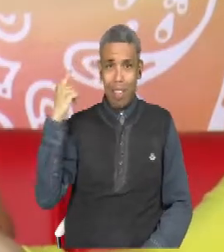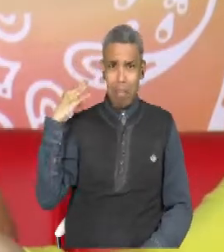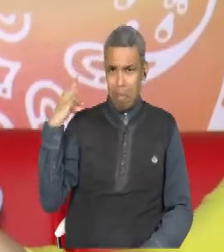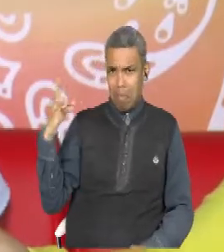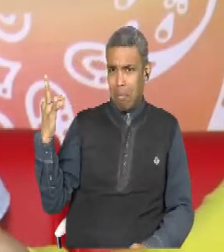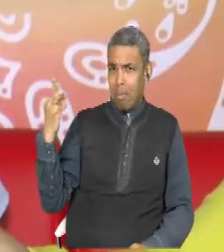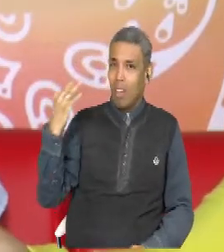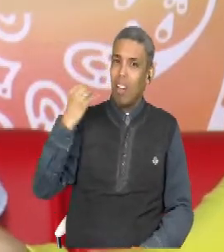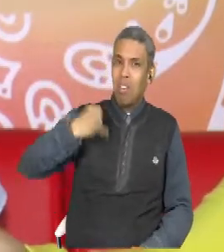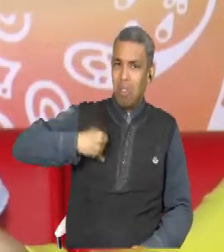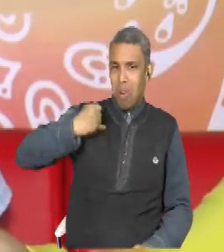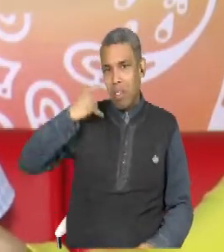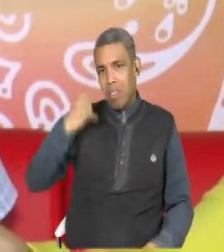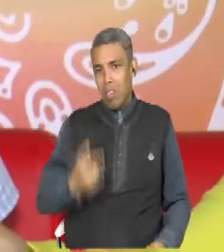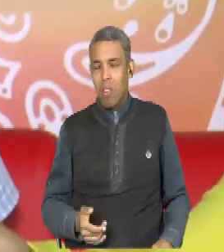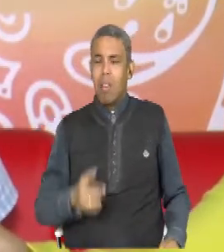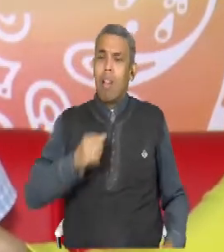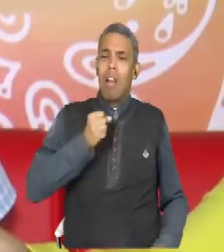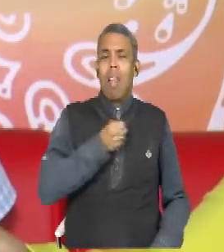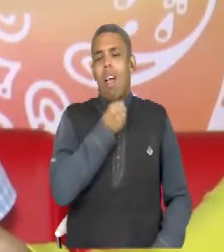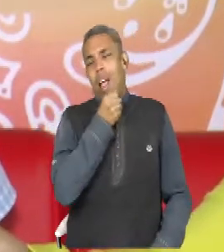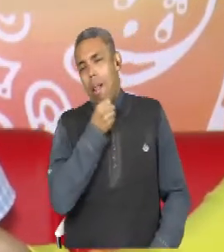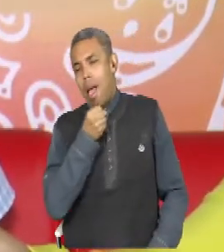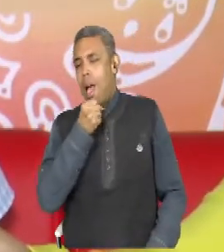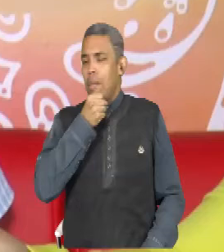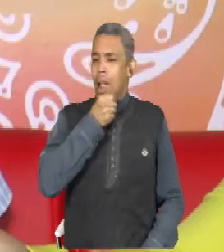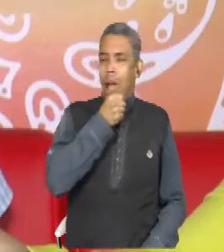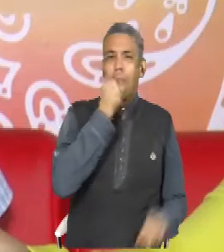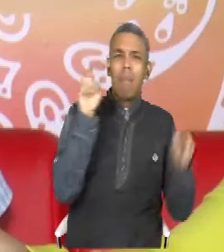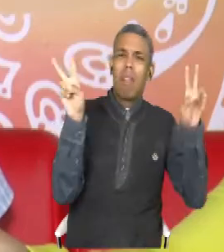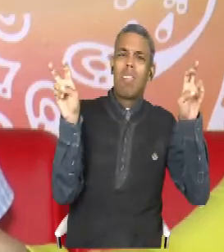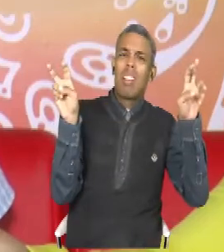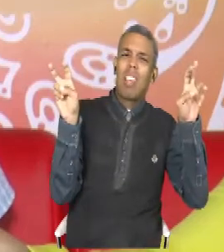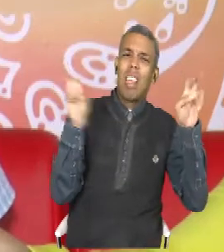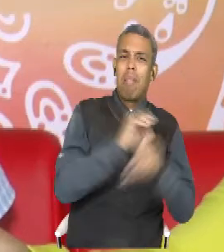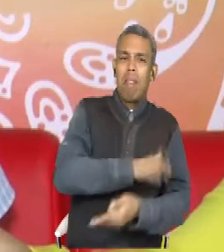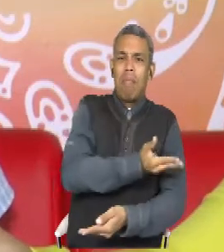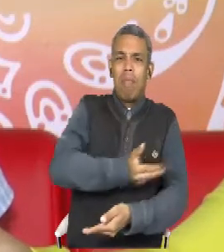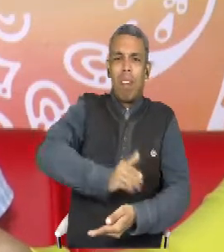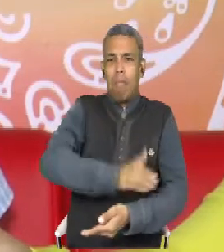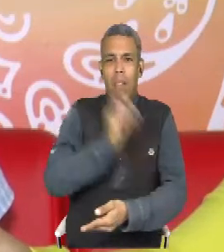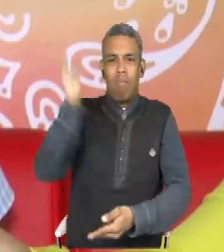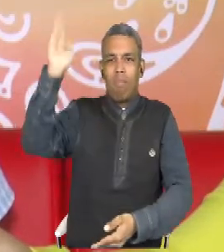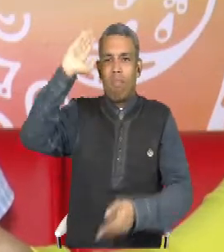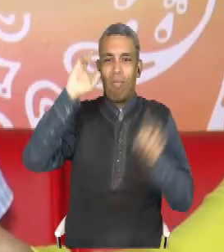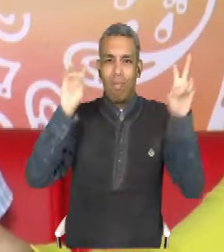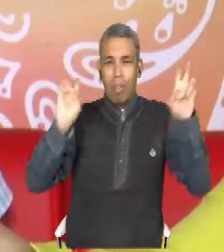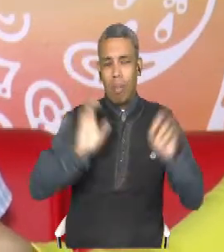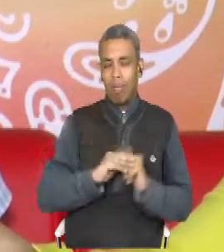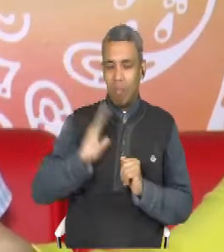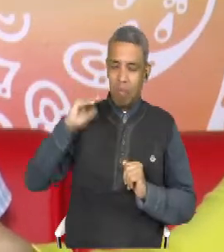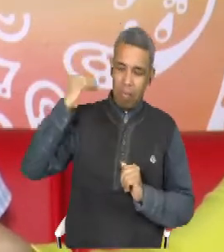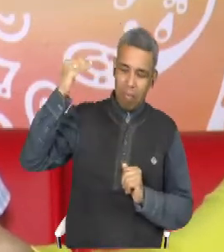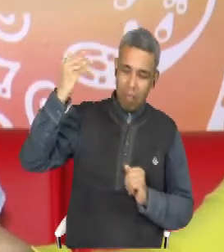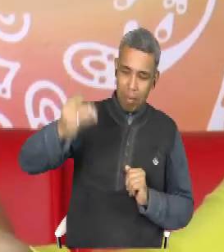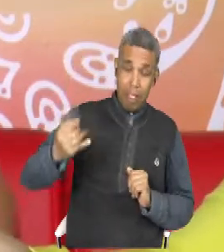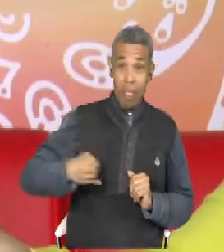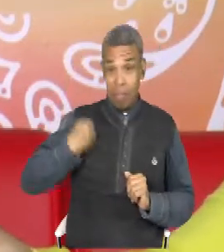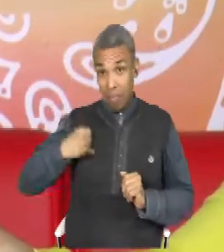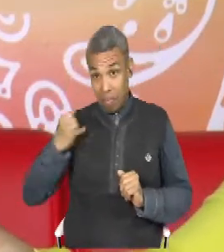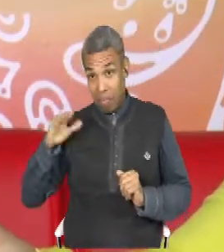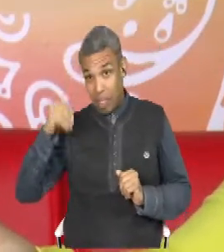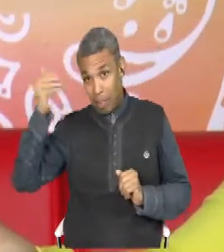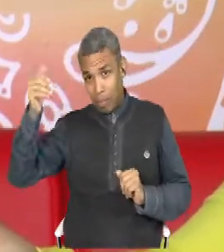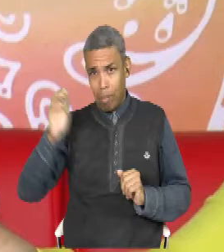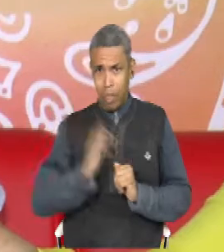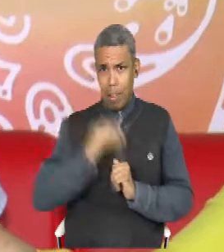poco diferente a lo que vengo haciendo ahora. Y entré a hacer algo de tropical con el Gardo el Mono Moscote, y ahí